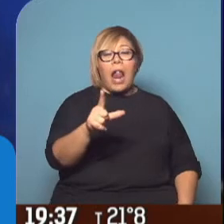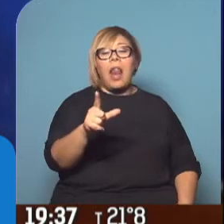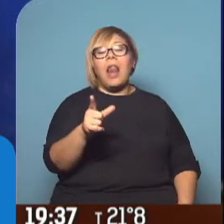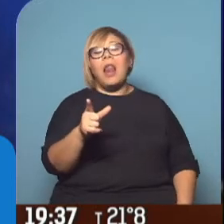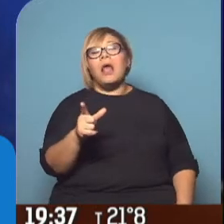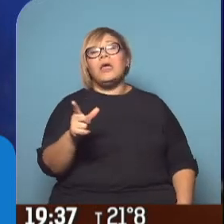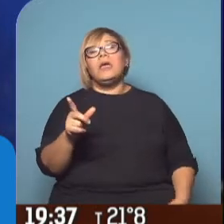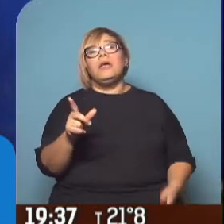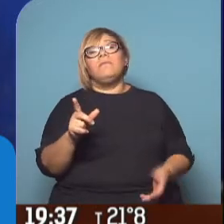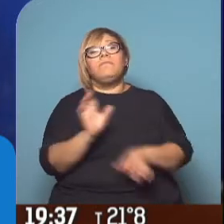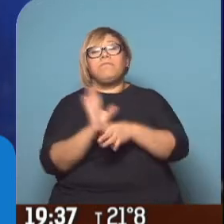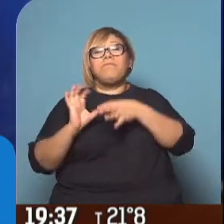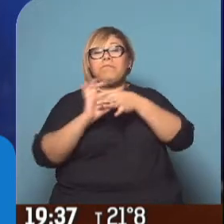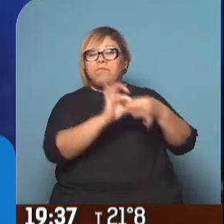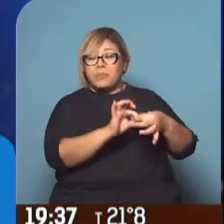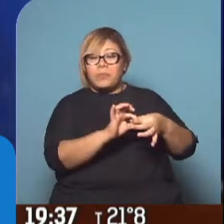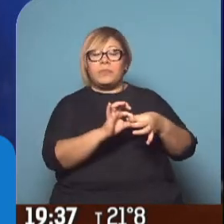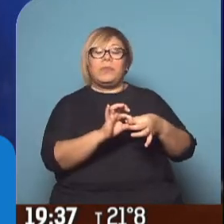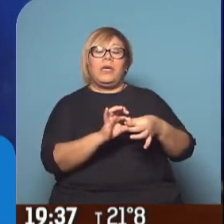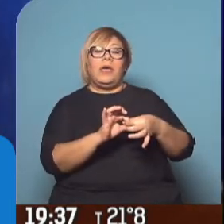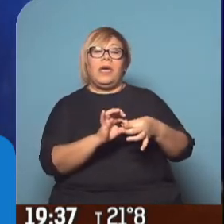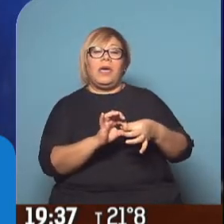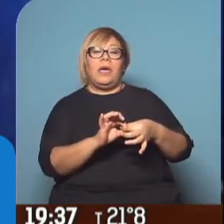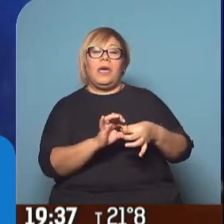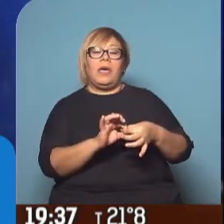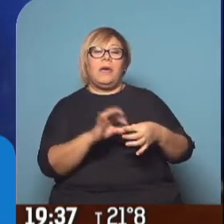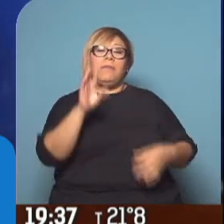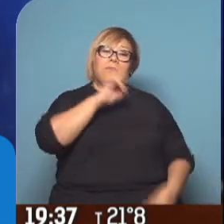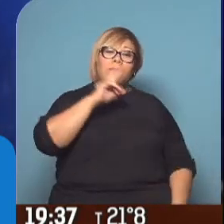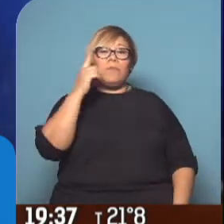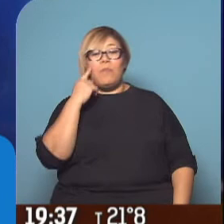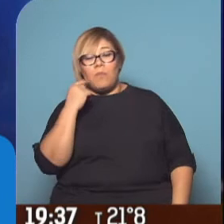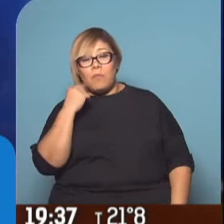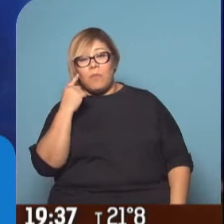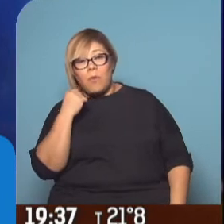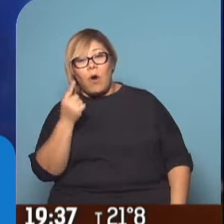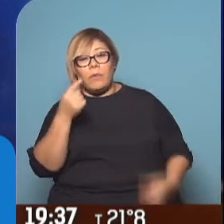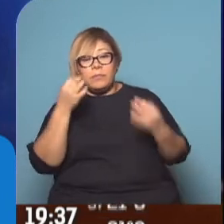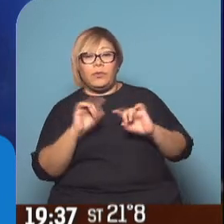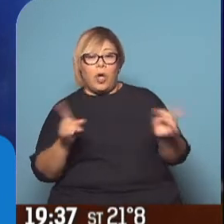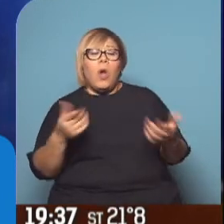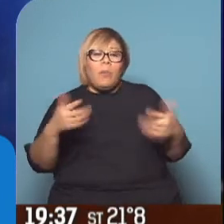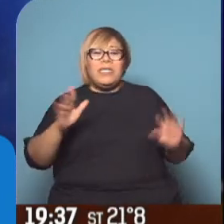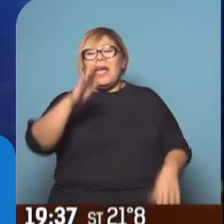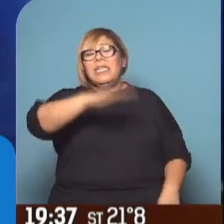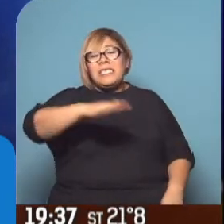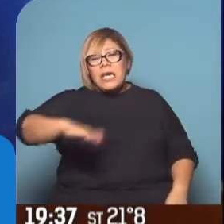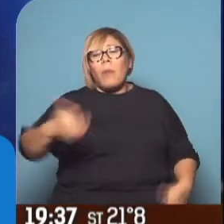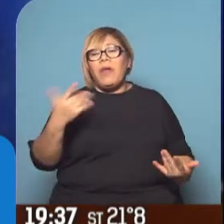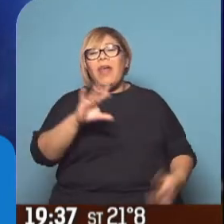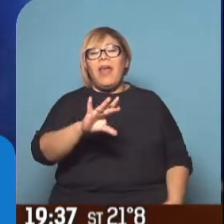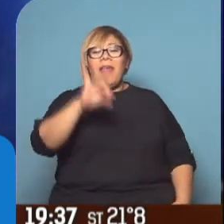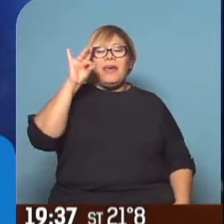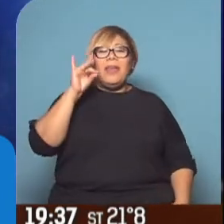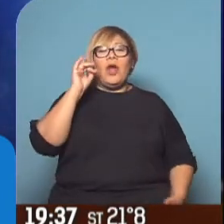tener que ver con el género. Independientemente de eso, es evidente que un chico puede elegir juguetes y vestimentas y demás, pero que eso sea determinante creo que